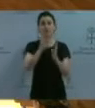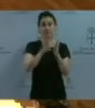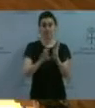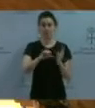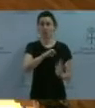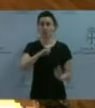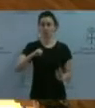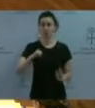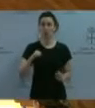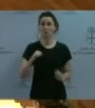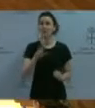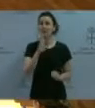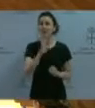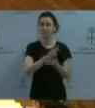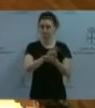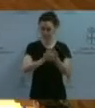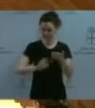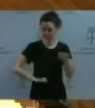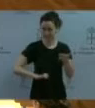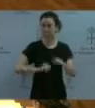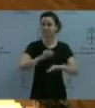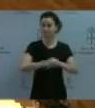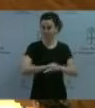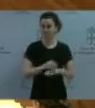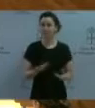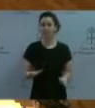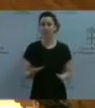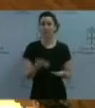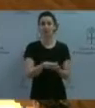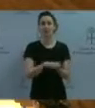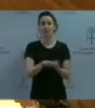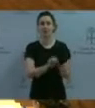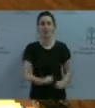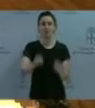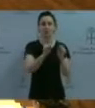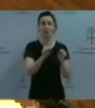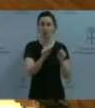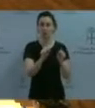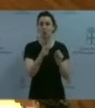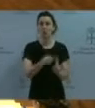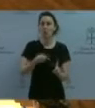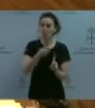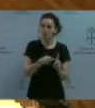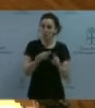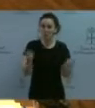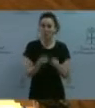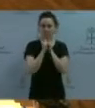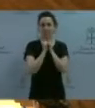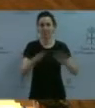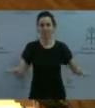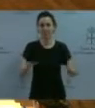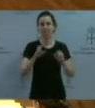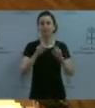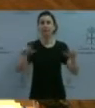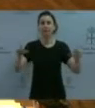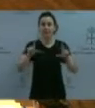cito: el bable gozará de protección, se promoverá su uso, su difusión en los medios de comunicación y su enseñanza, respetando en todo caso las variantes